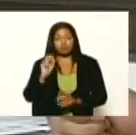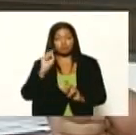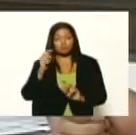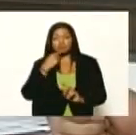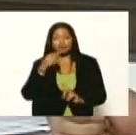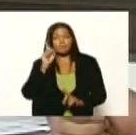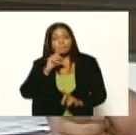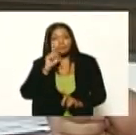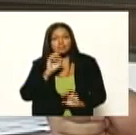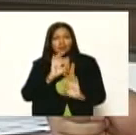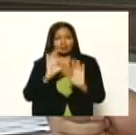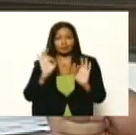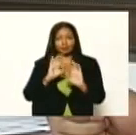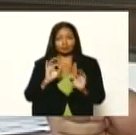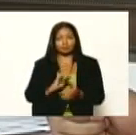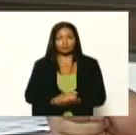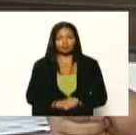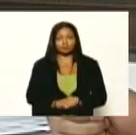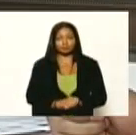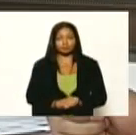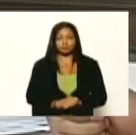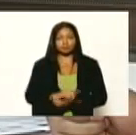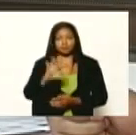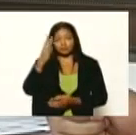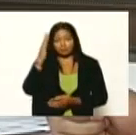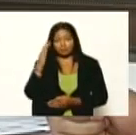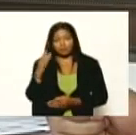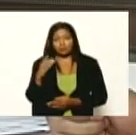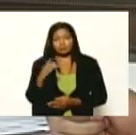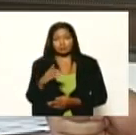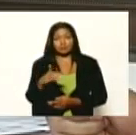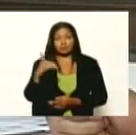a coba a nadie. Naguará, ¿qué te parece, Delcy?